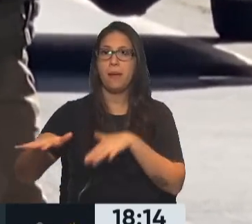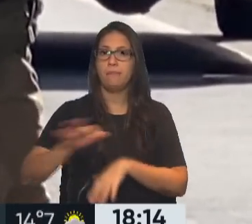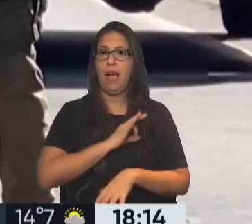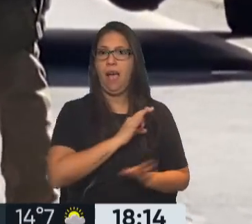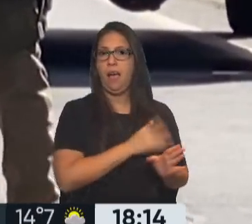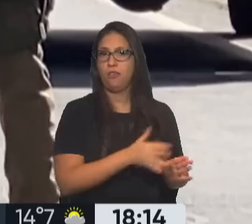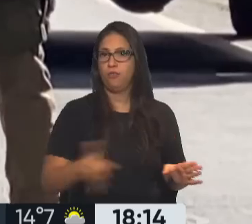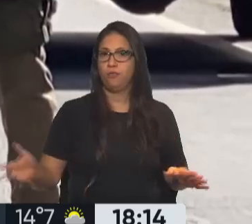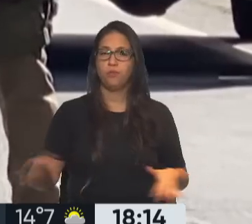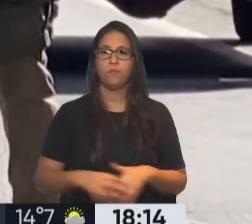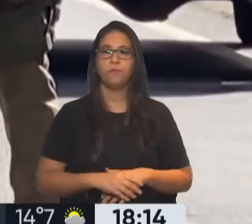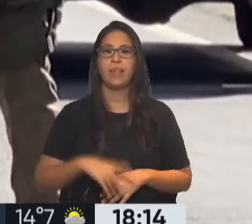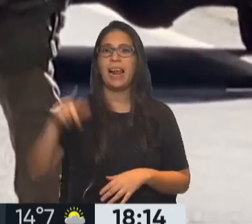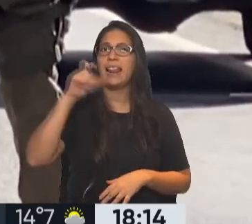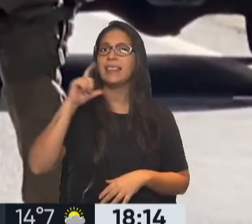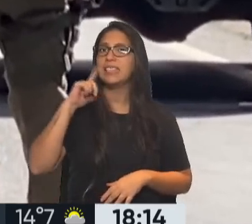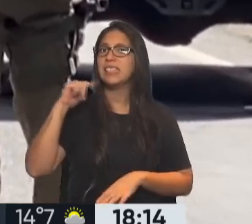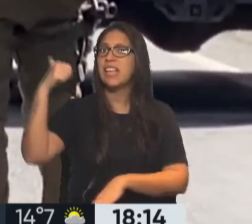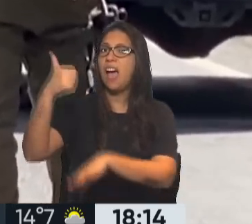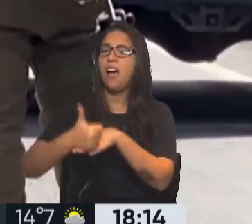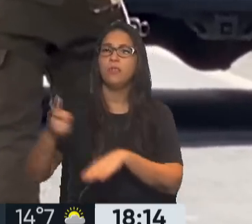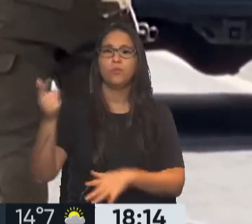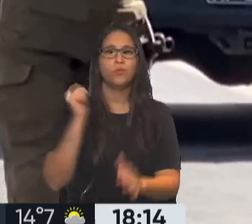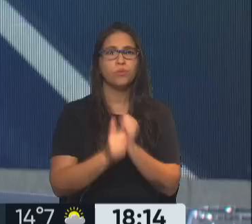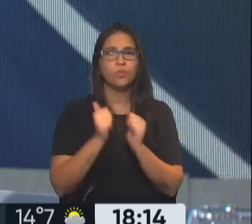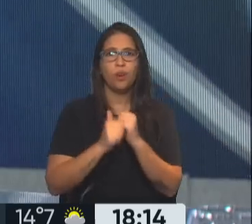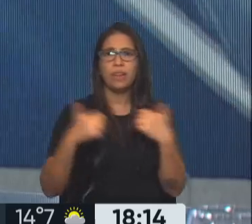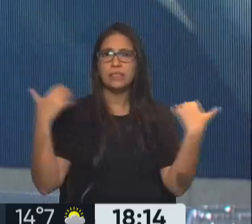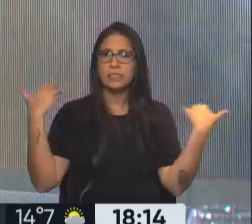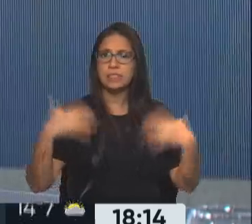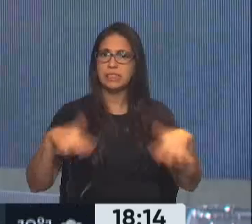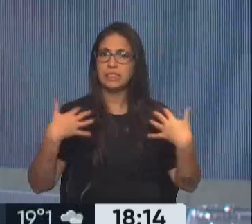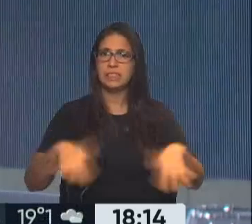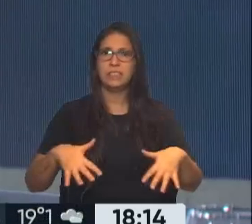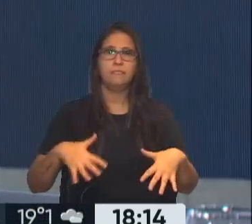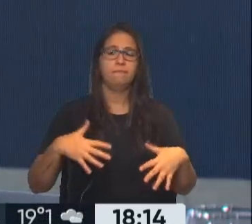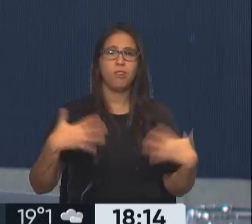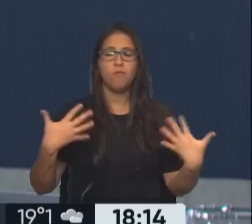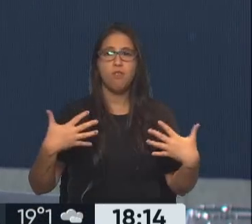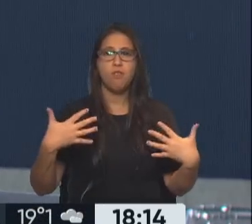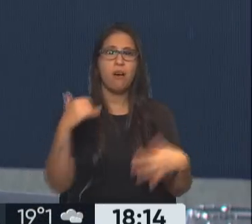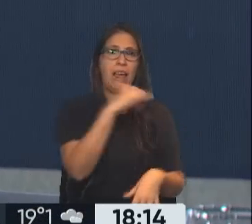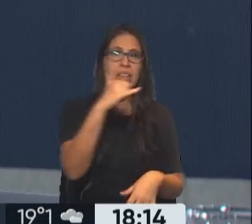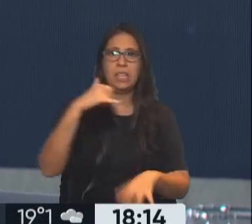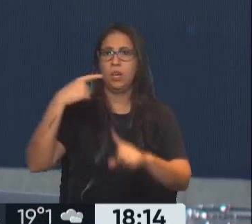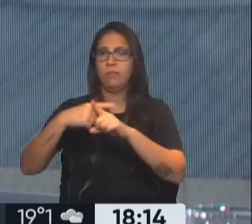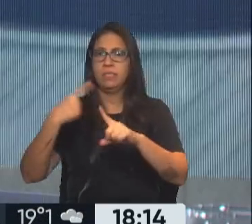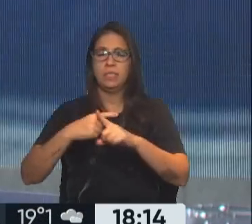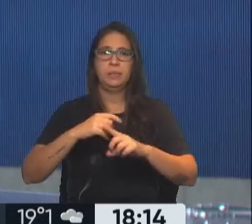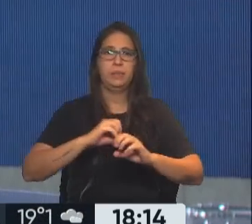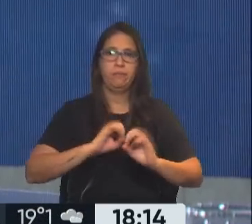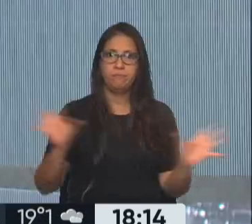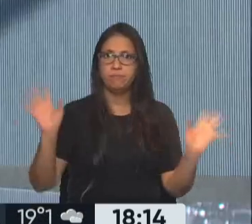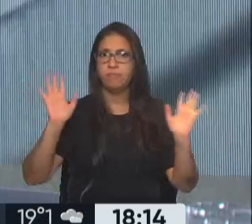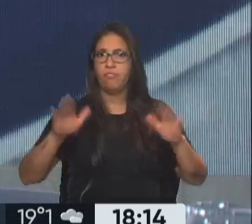los diferentes años. Leticia, bueno, es toda una historia de luces y sombras, ¿no?, en Chile con respecto al conflicto